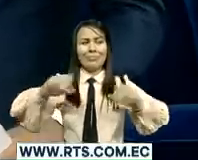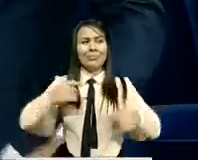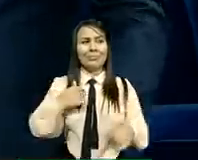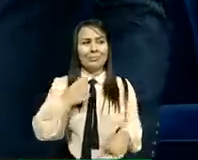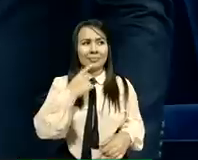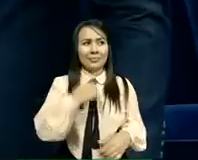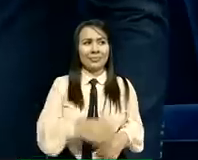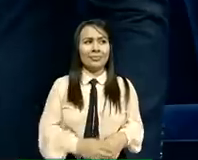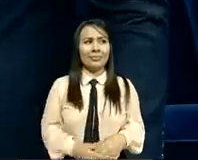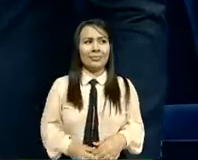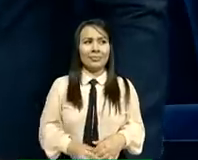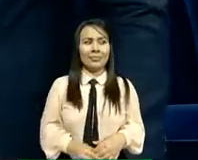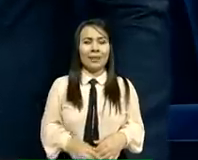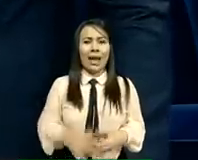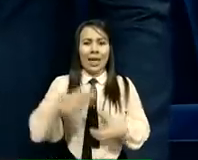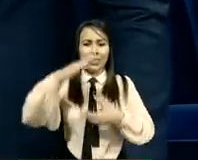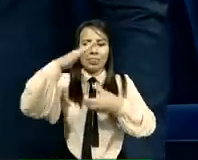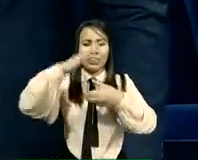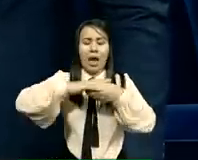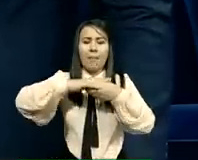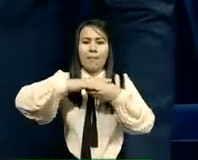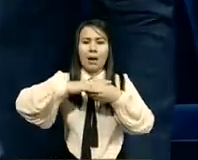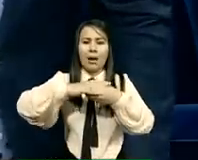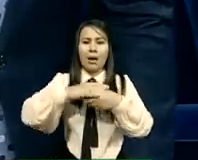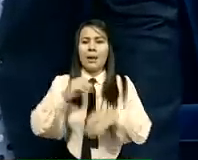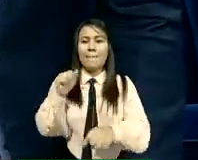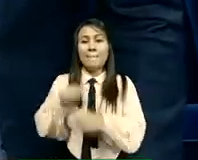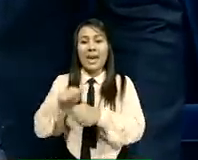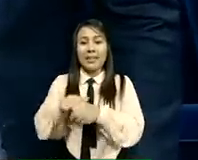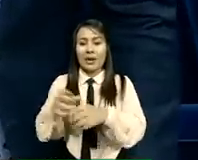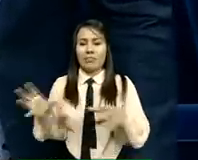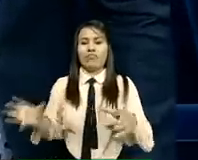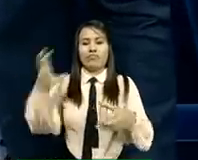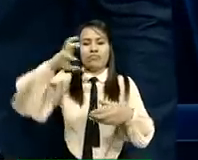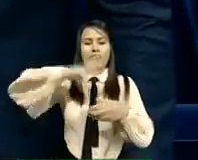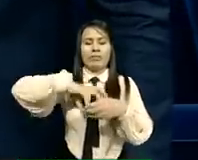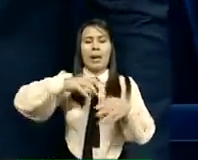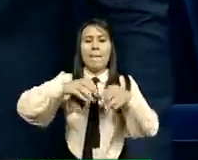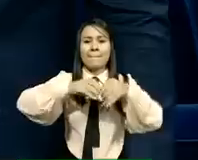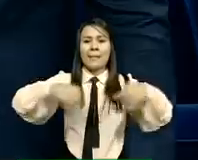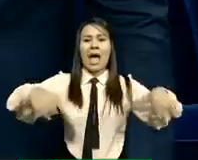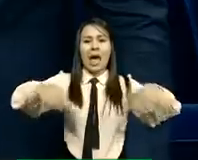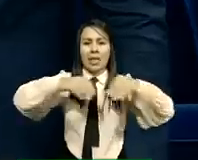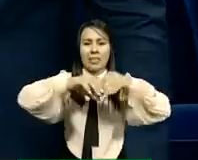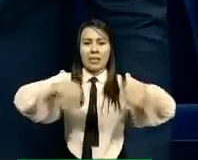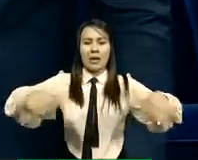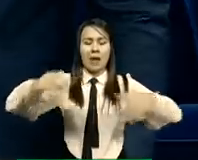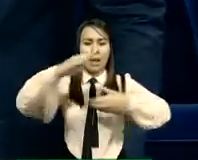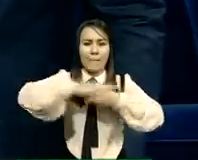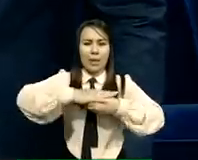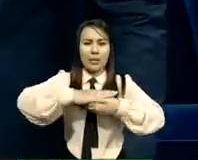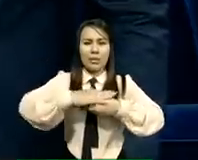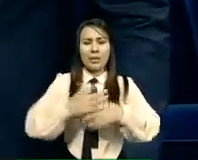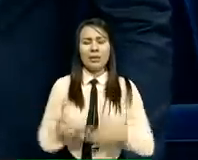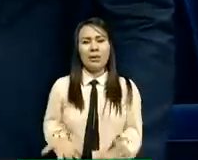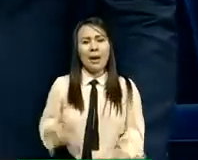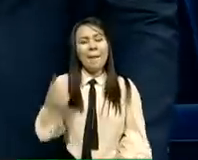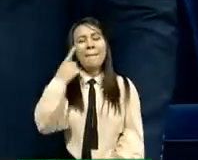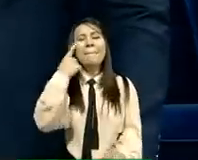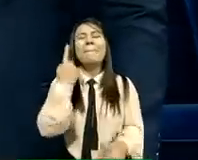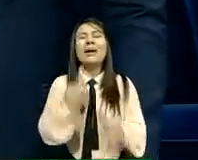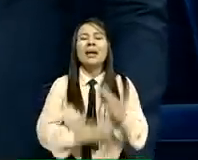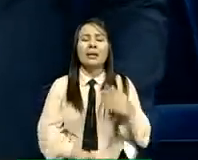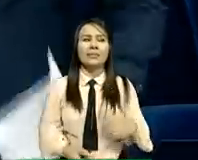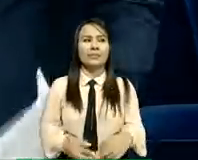exprofesamente, ponen y tapan las alcantarillas, pues ponen maderas, ponen ahí algunos palos, piedras, ¿sabe para qué?